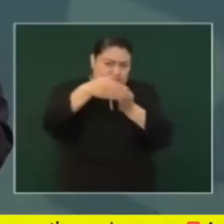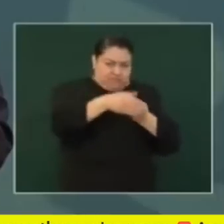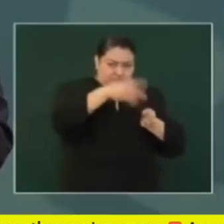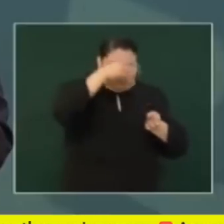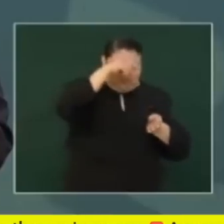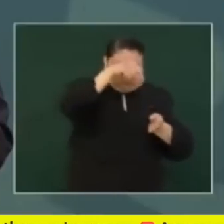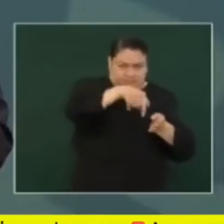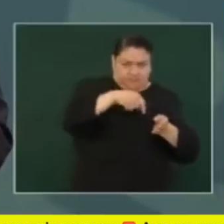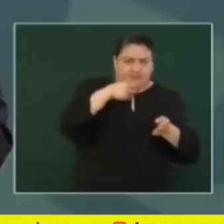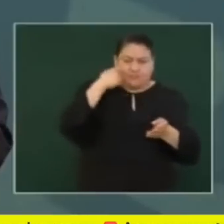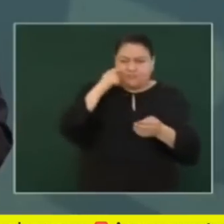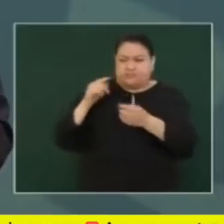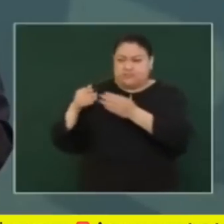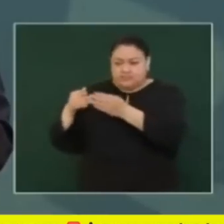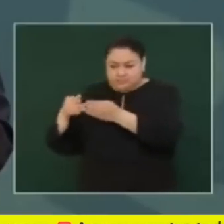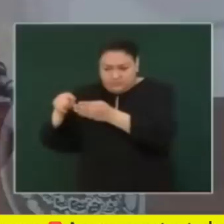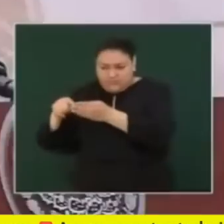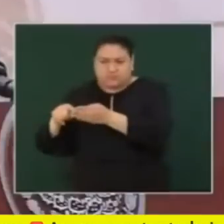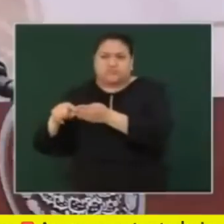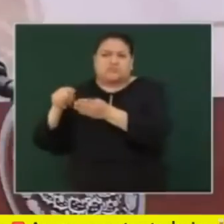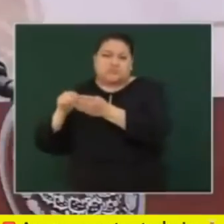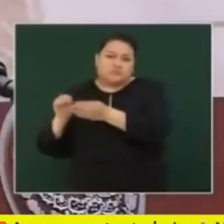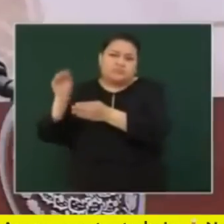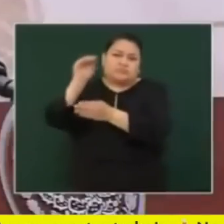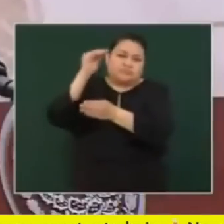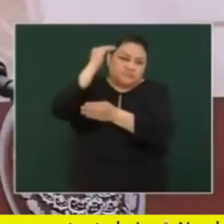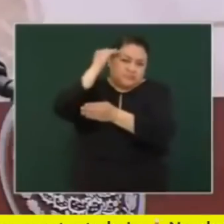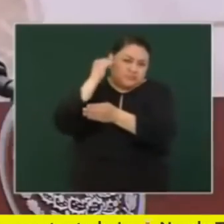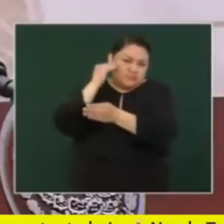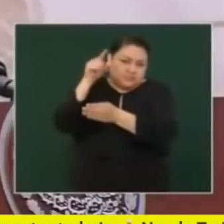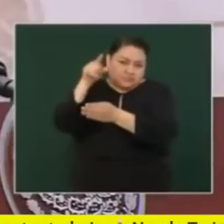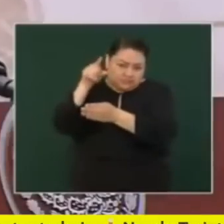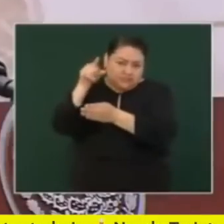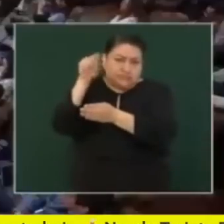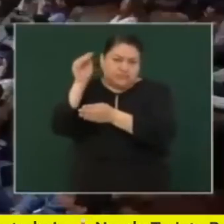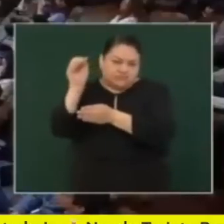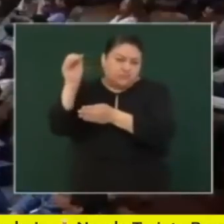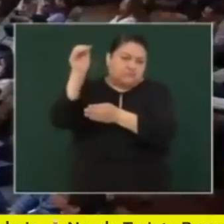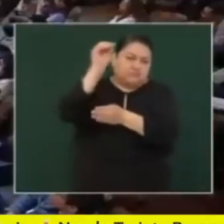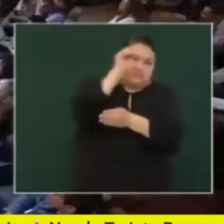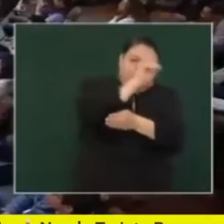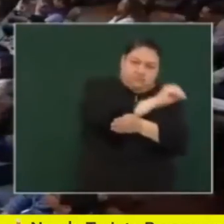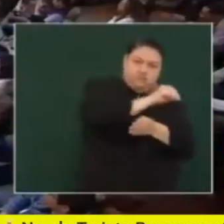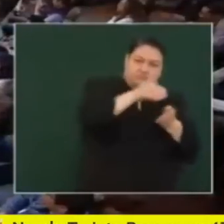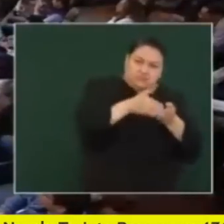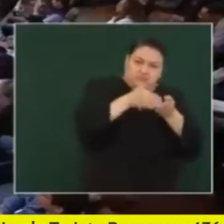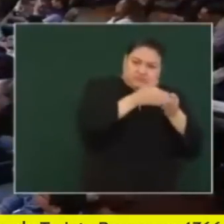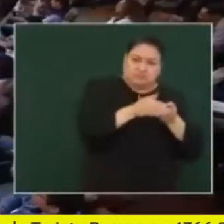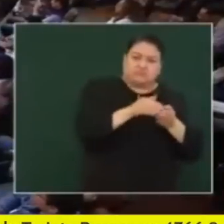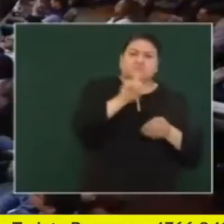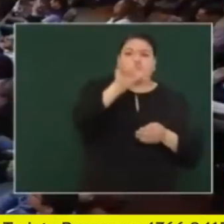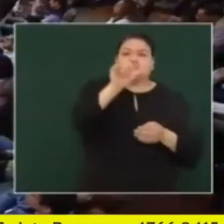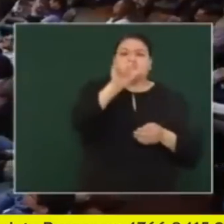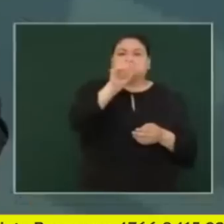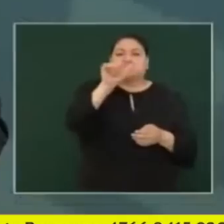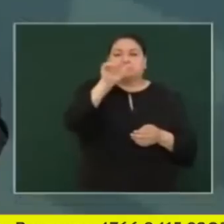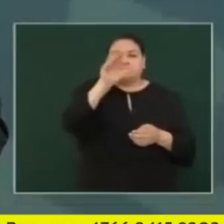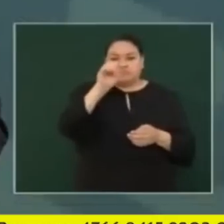que es busan pasó a Corea del Sur y de ahí a Lázaro Cárdenas Perdón no